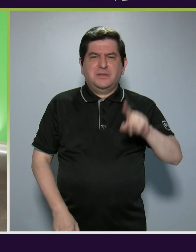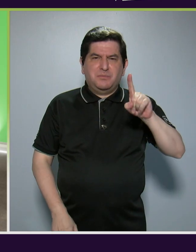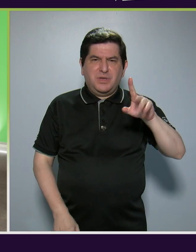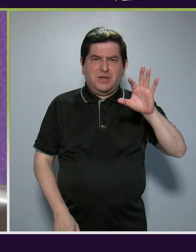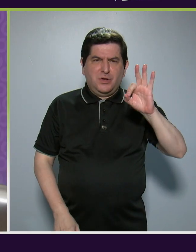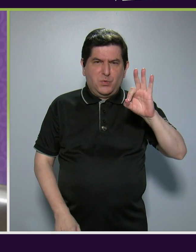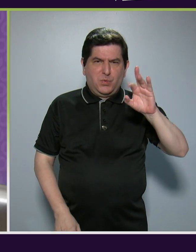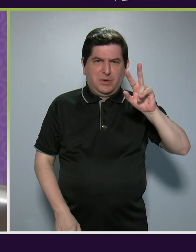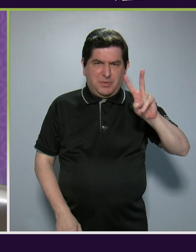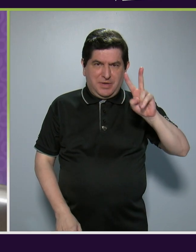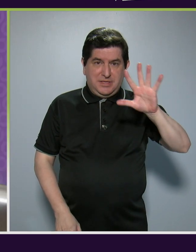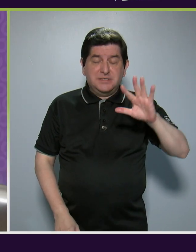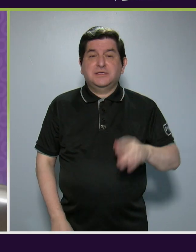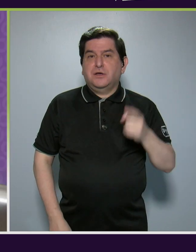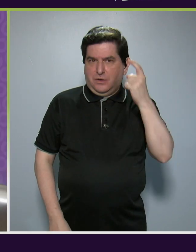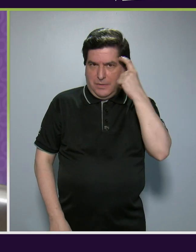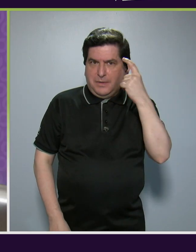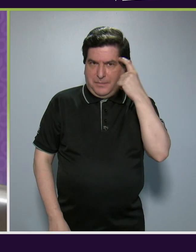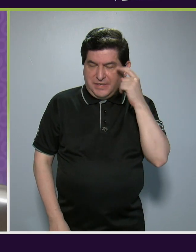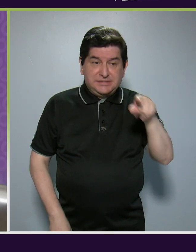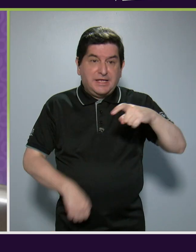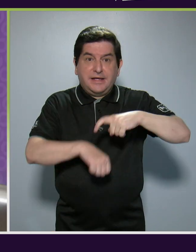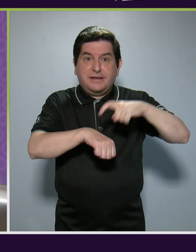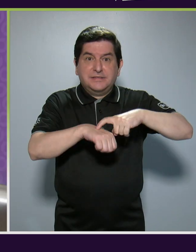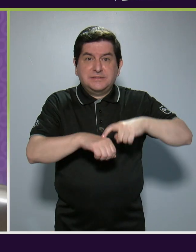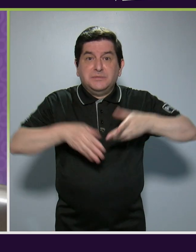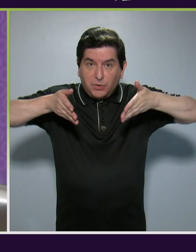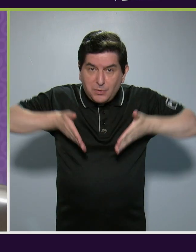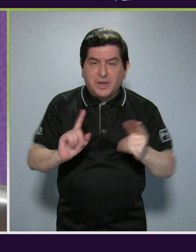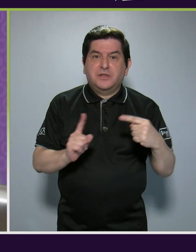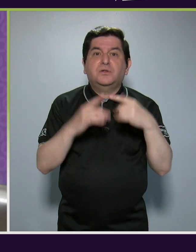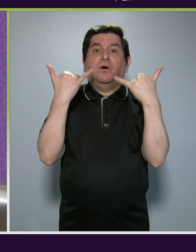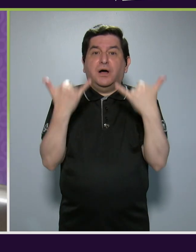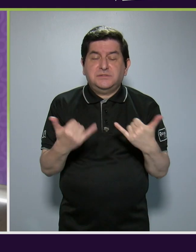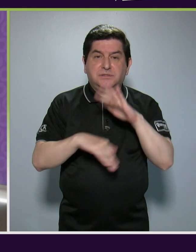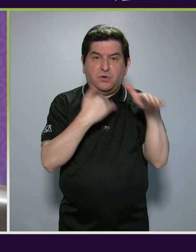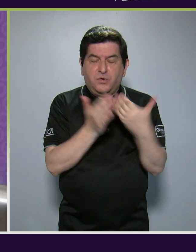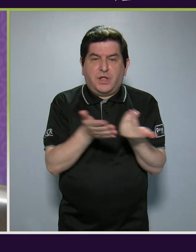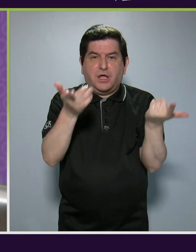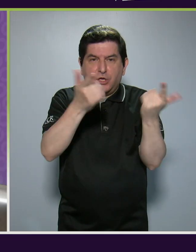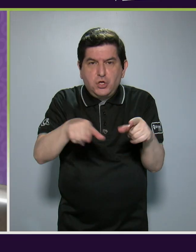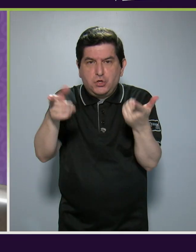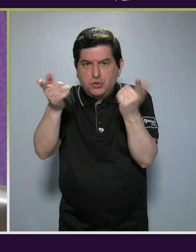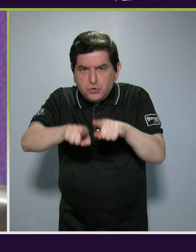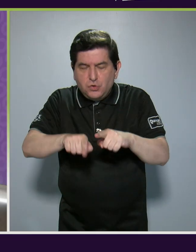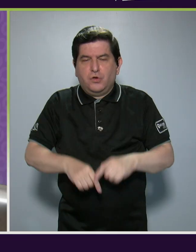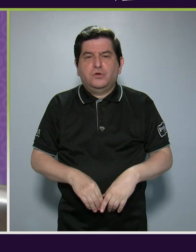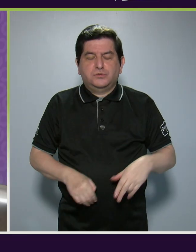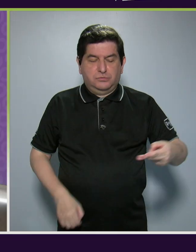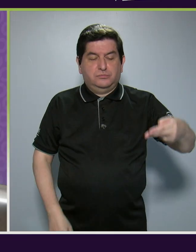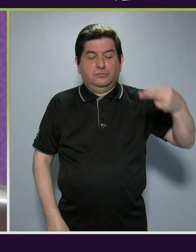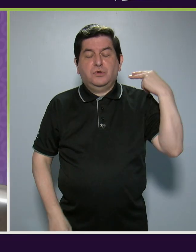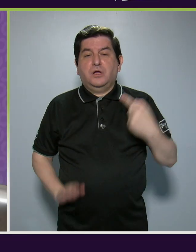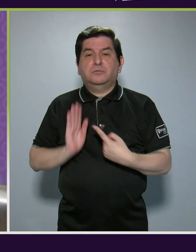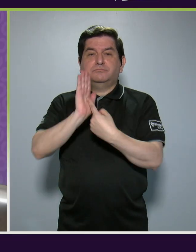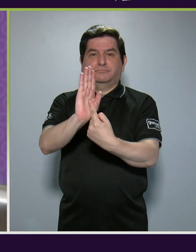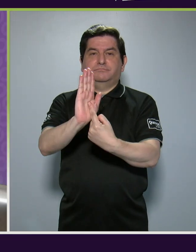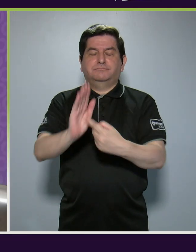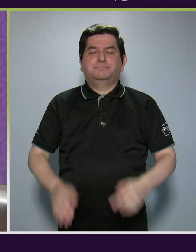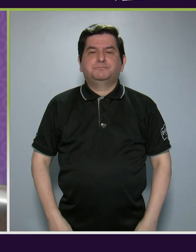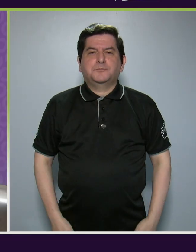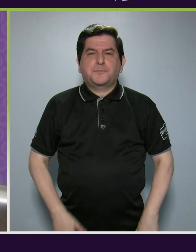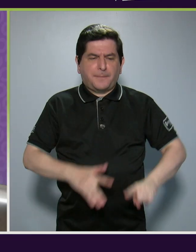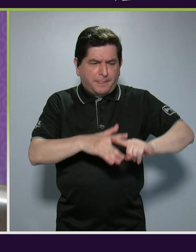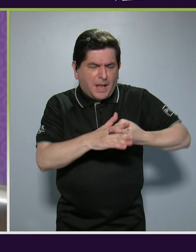en temporalidades de ese momento de nacimiento a hoy y todos los eventos que han pasado a lo largo de la historia. Entonces empezó